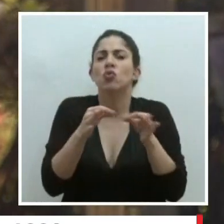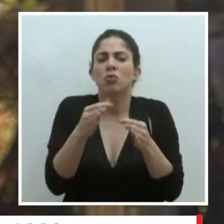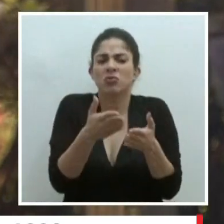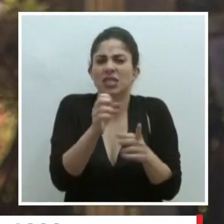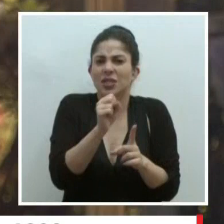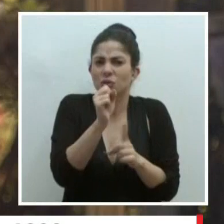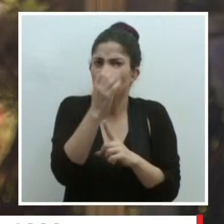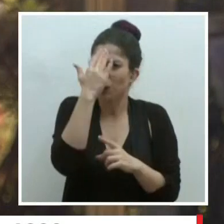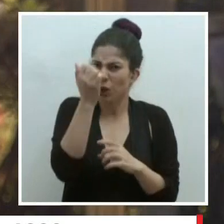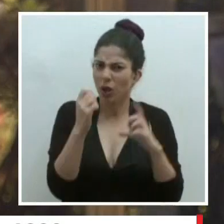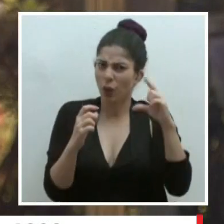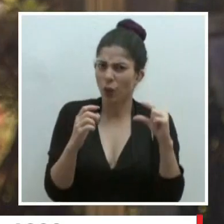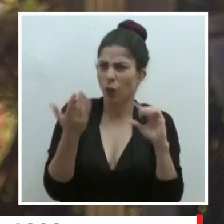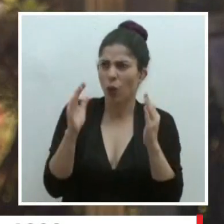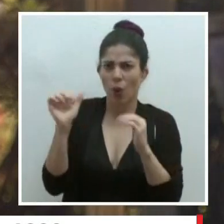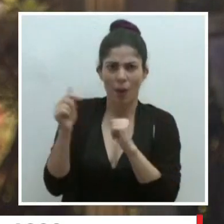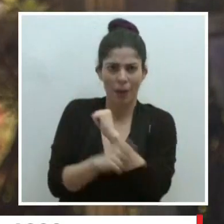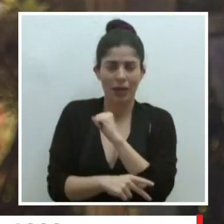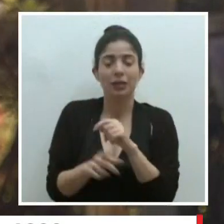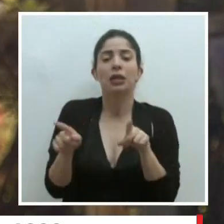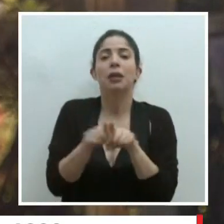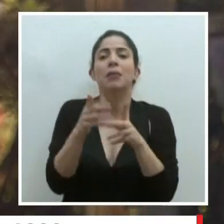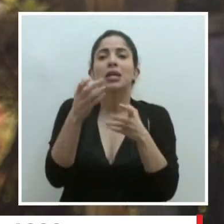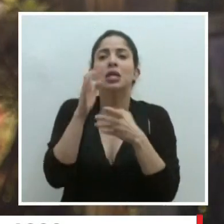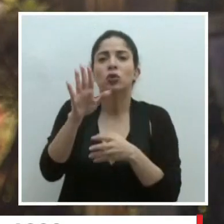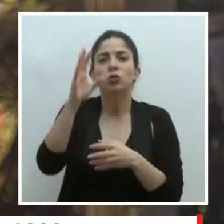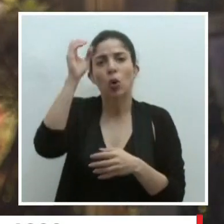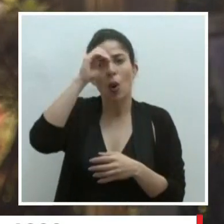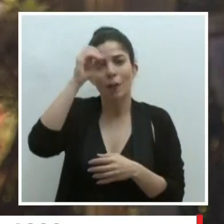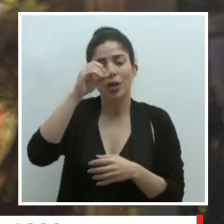situación? Y quería su opinión sobre el caso de que Nicaragua asumió esta semana el